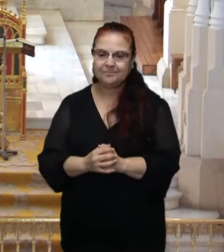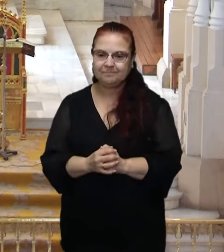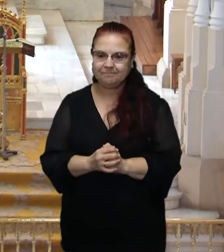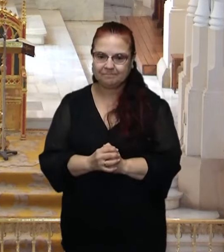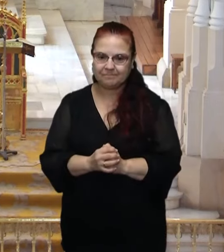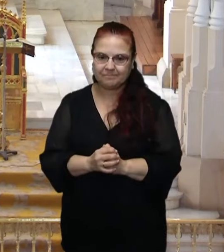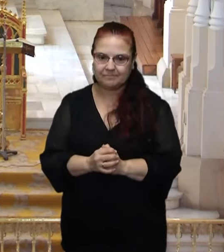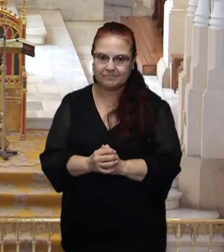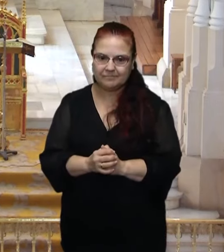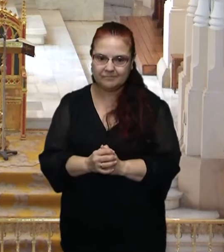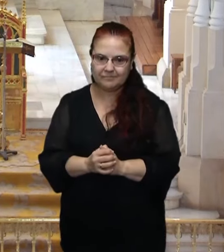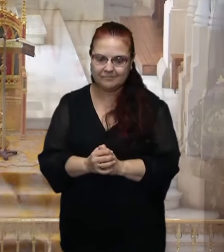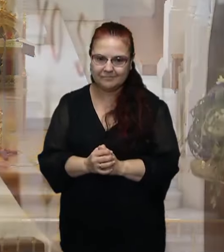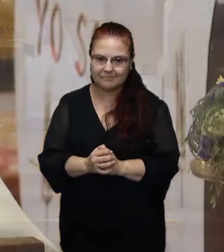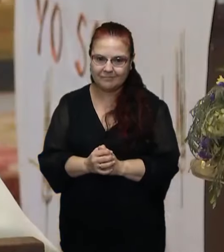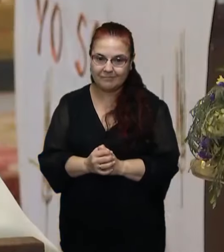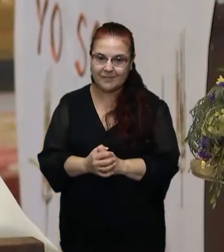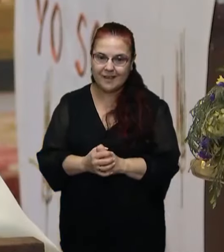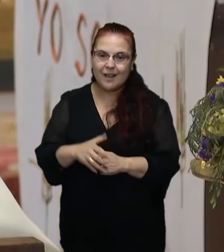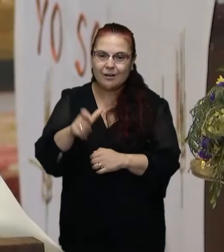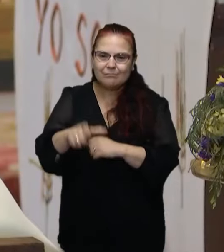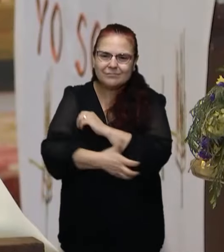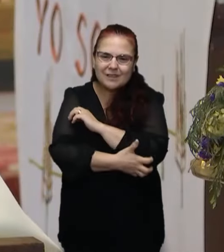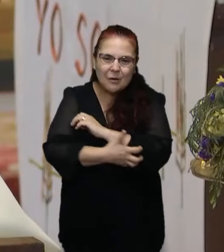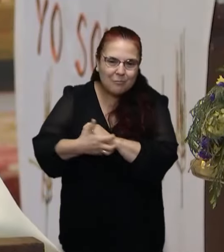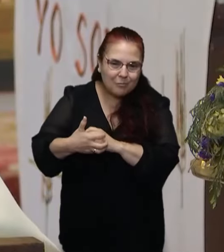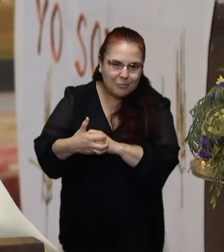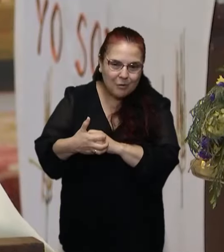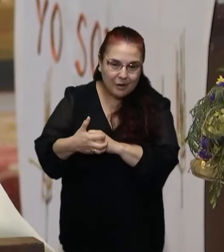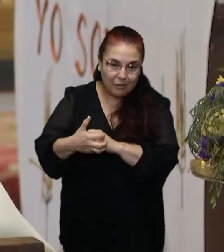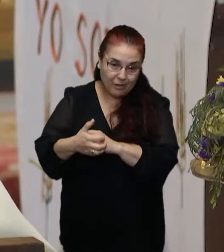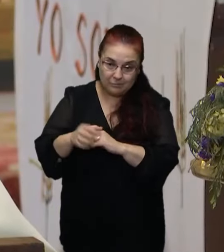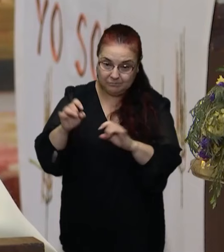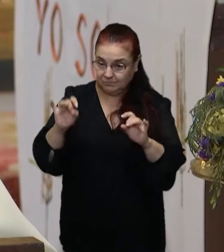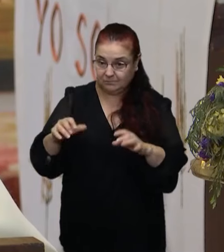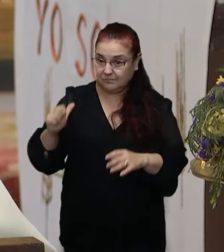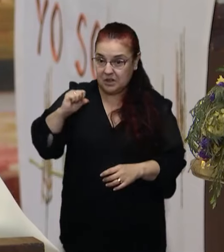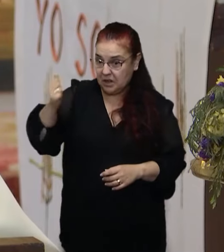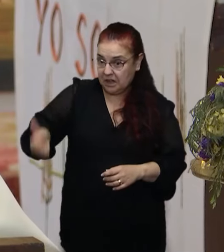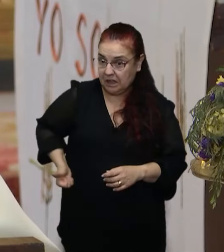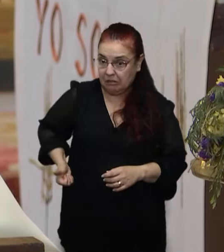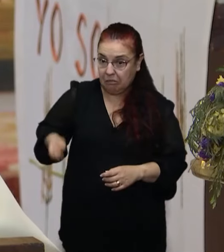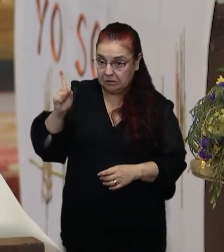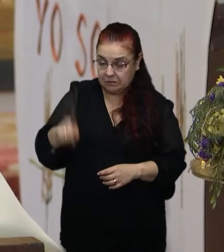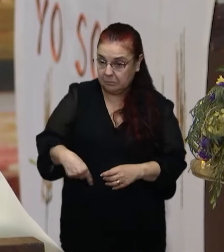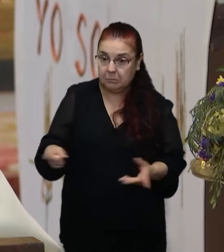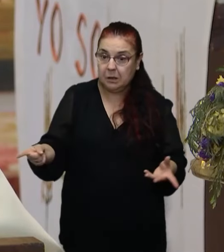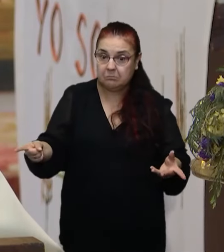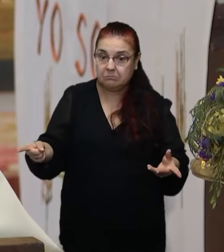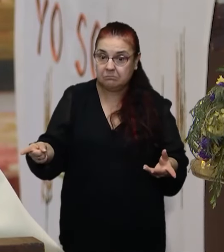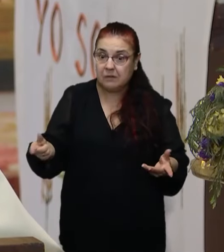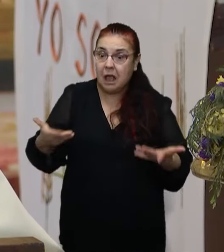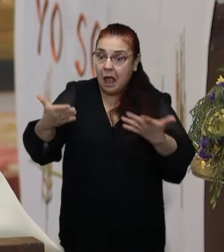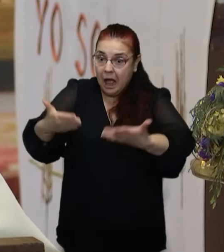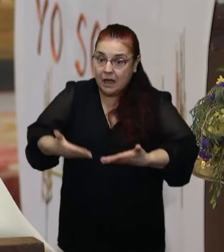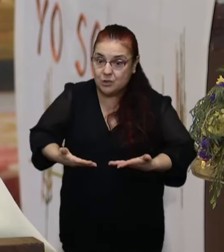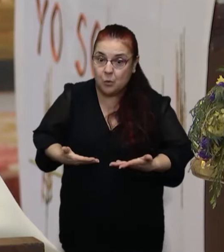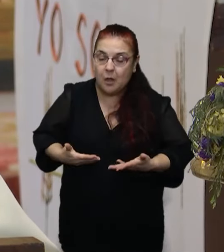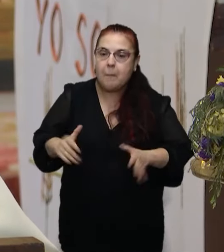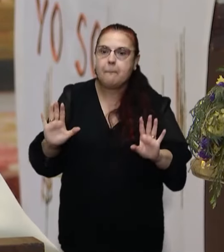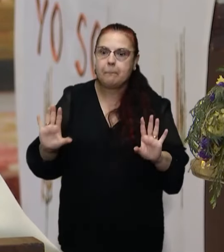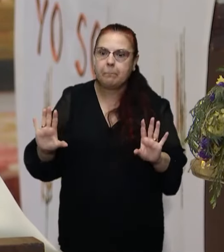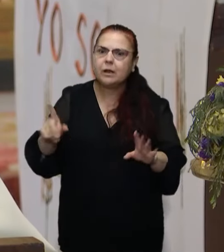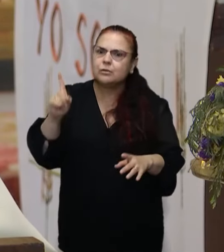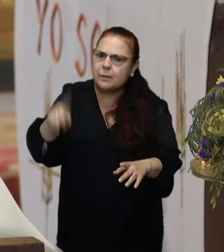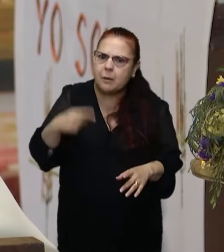evangelizados. La pobreza, tanto como la riqueza, puede ser una ayuda, pero también puede ser